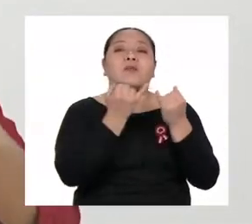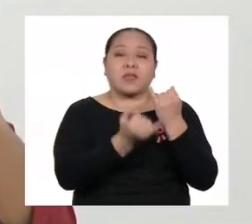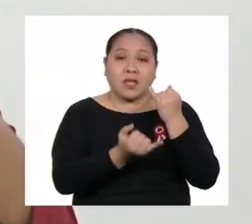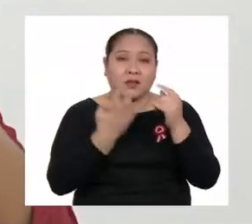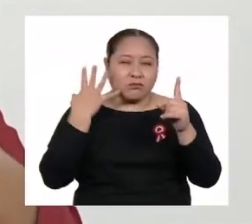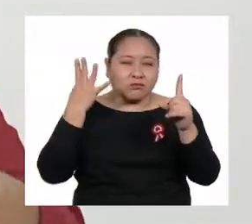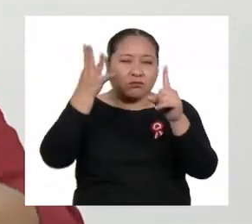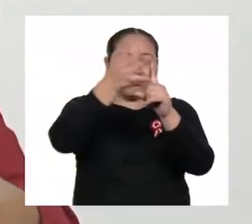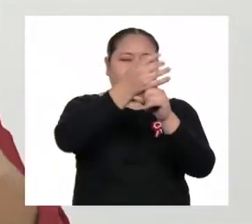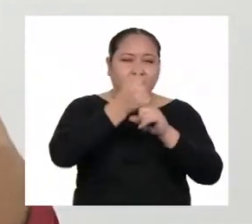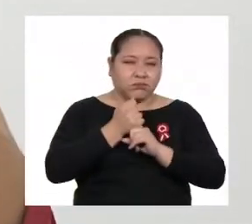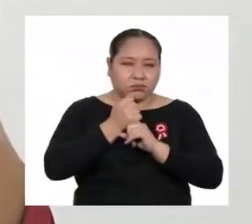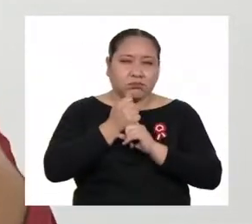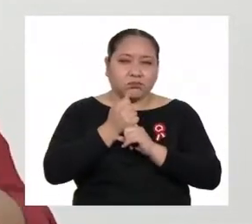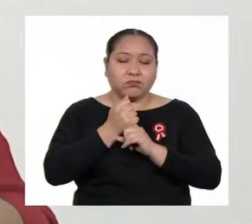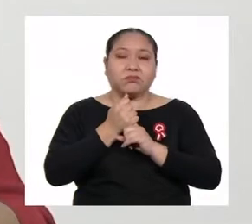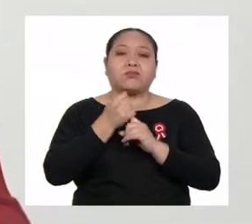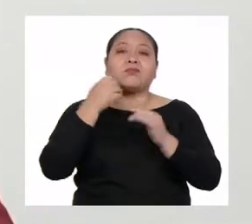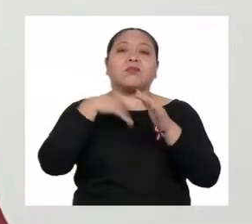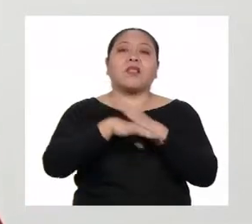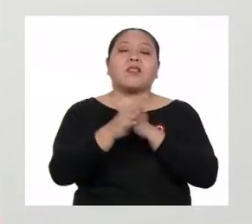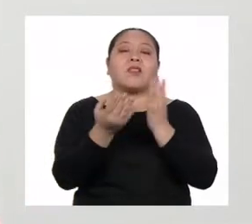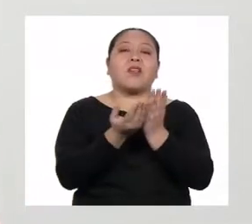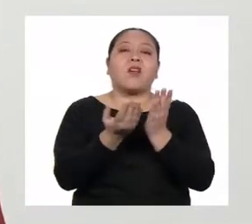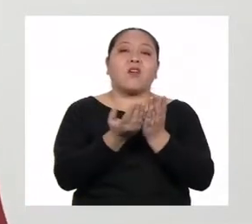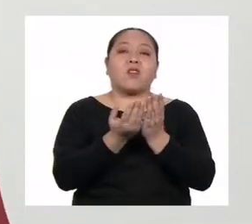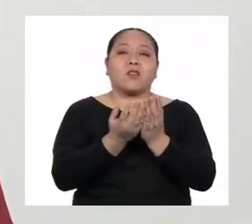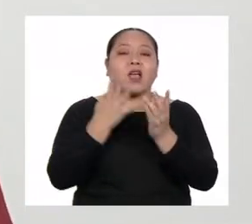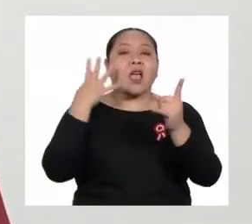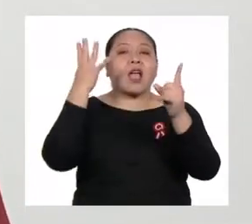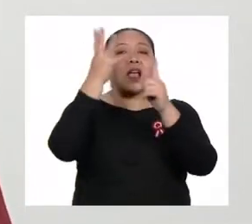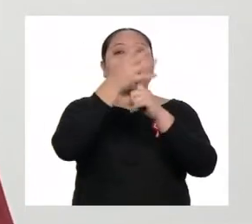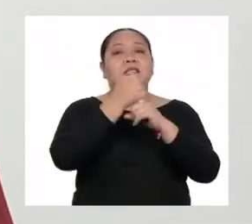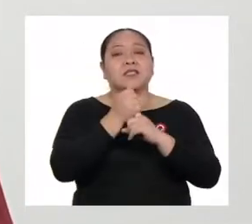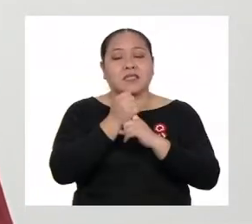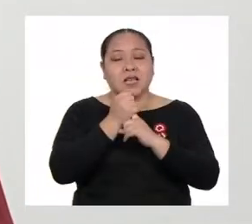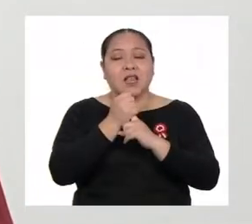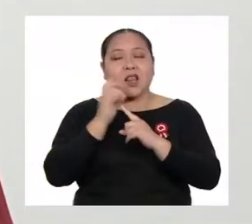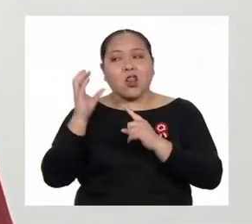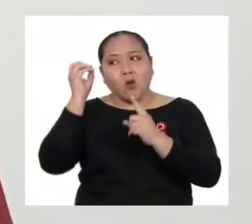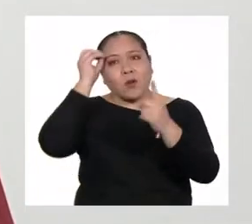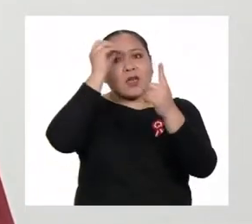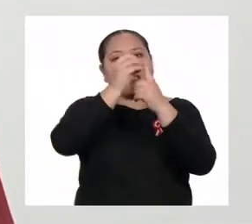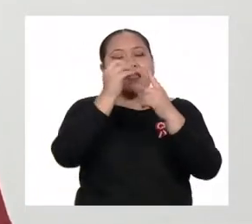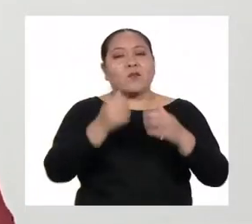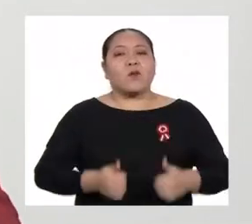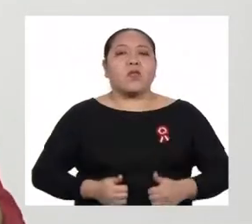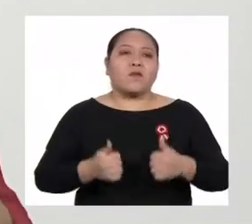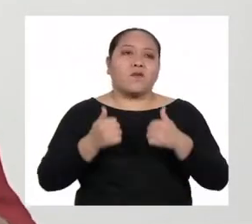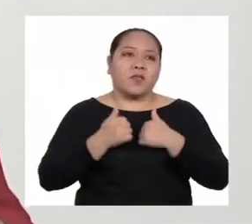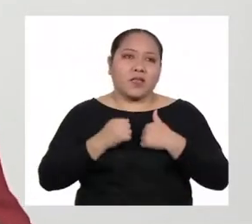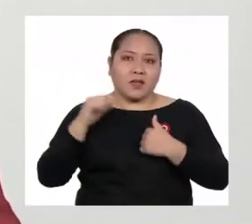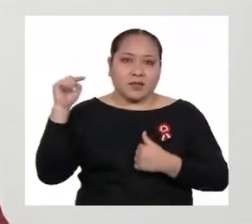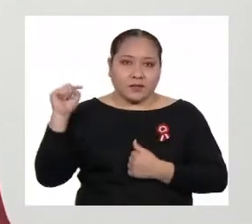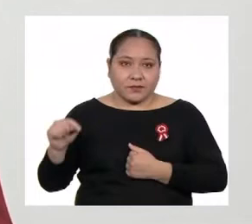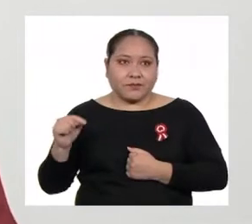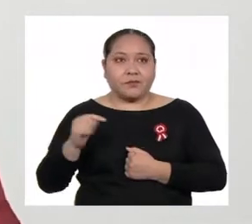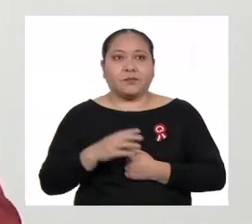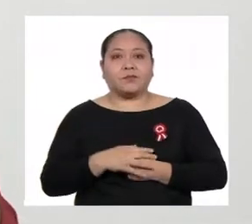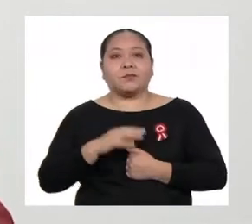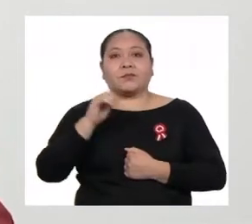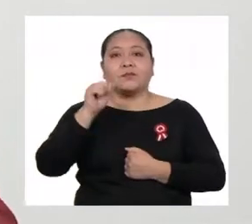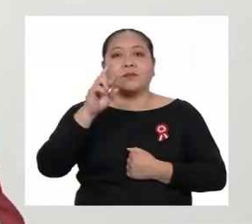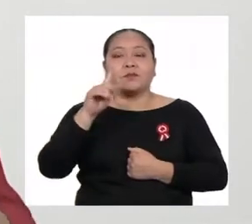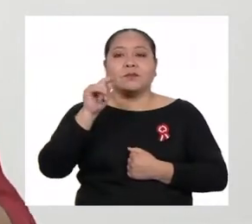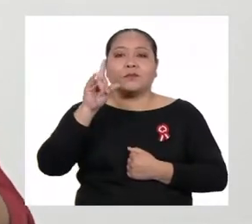exitosamente nuestro recorrido por la escuela y alcanzar nuestro propósito de vida. En este caso,